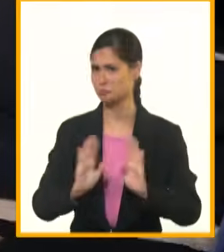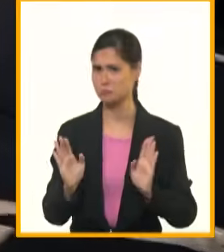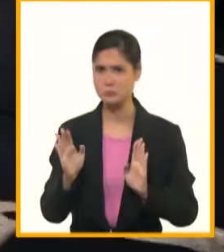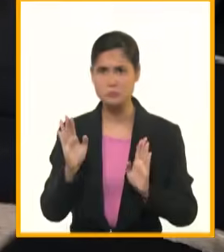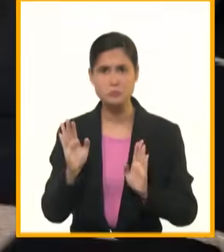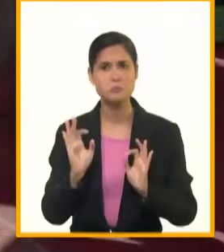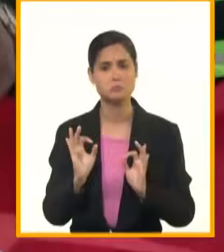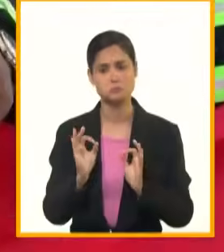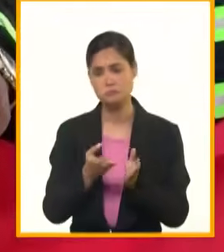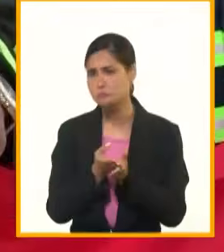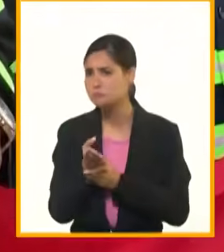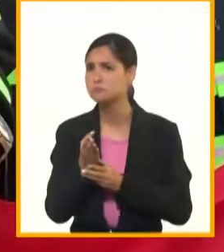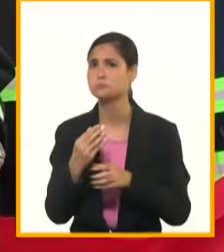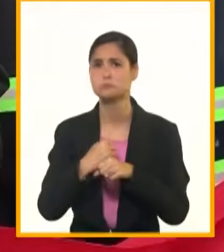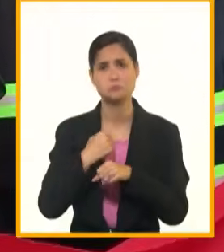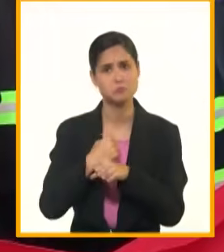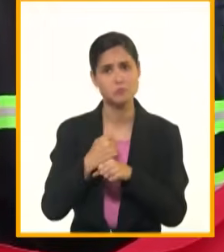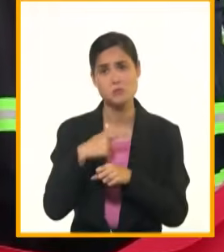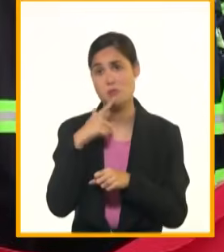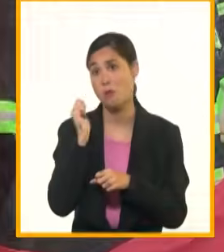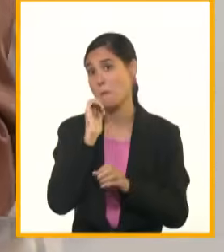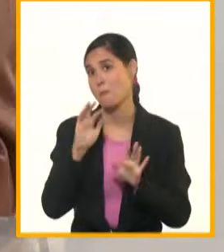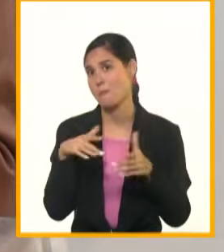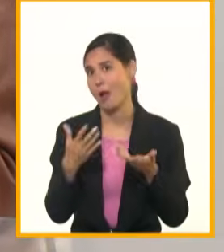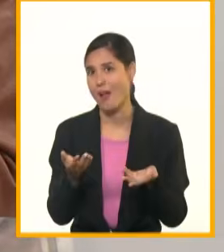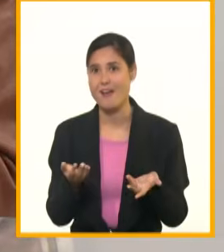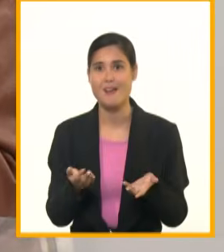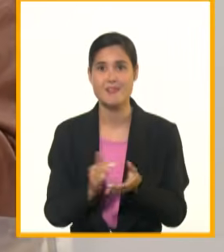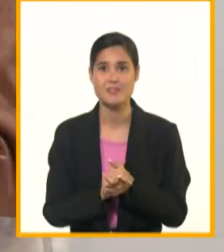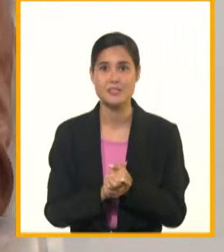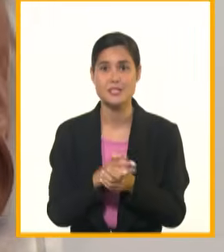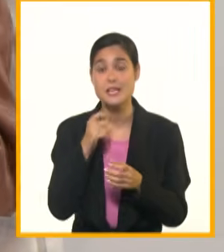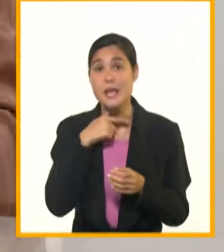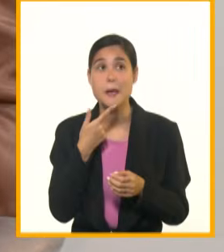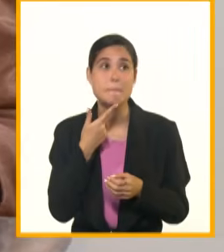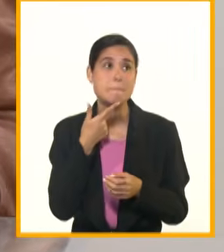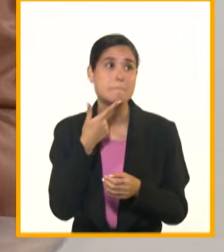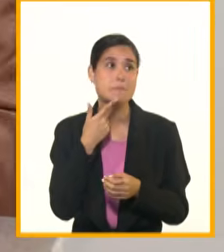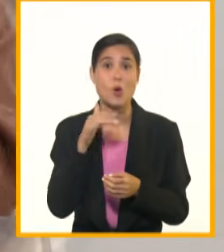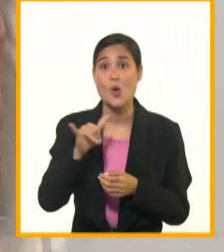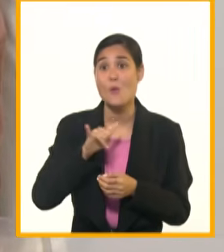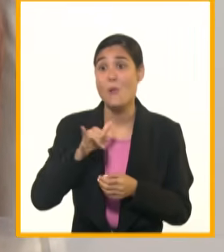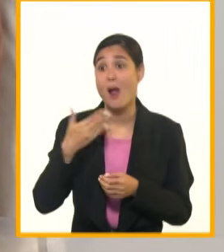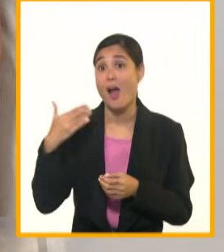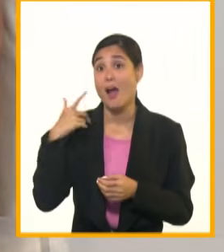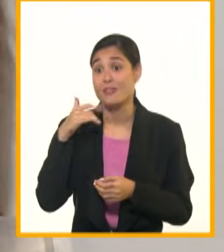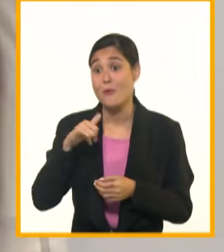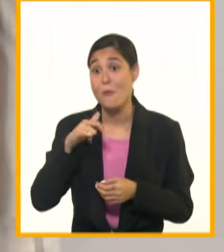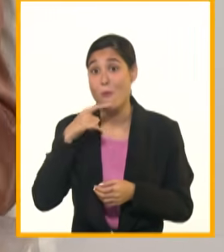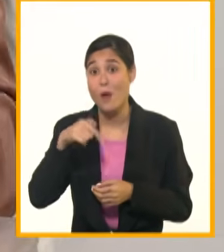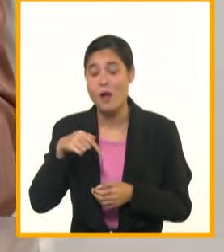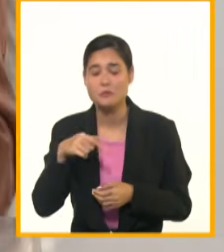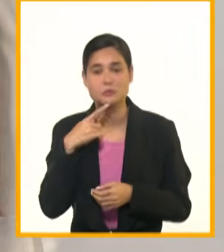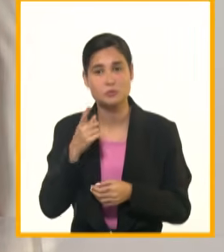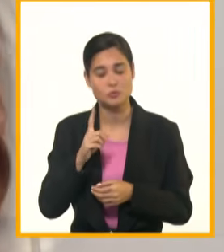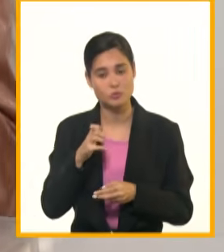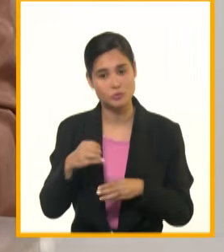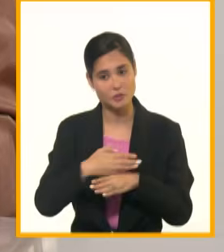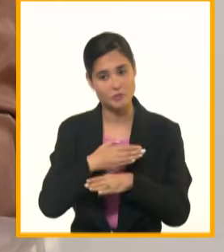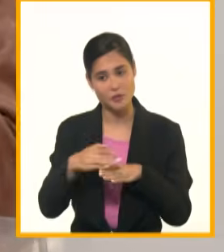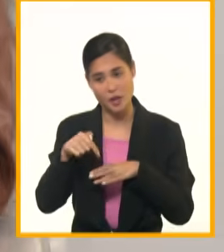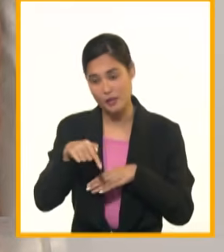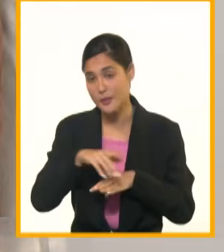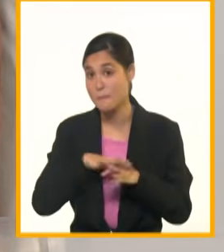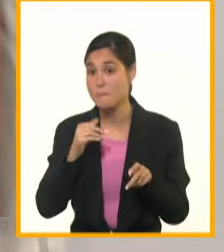logrado sembrar más. O sea, no tiene los mismos rendimientos, pero bueno, se ha ido logrando. Y esa debe ser la tarea, hay que